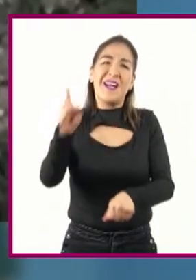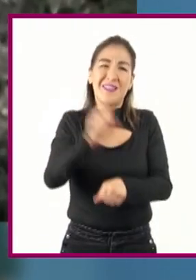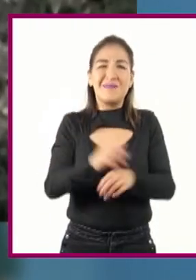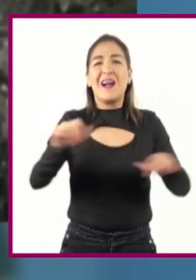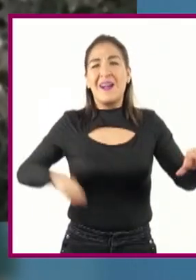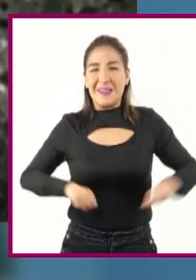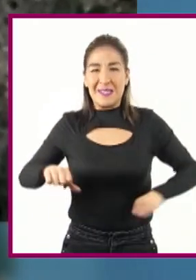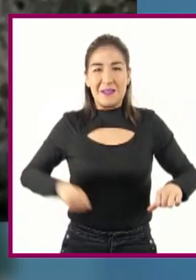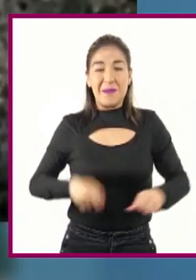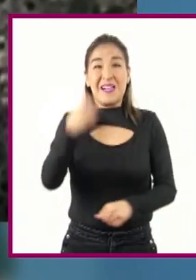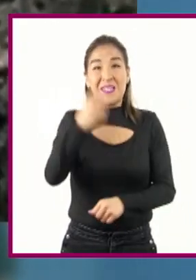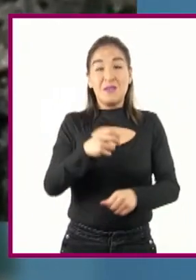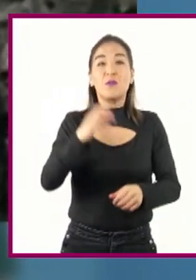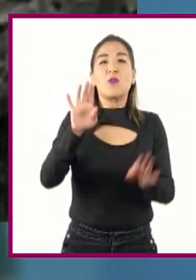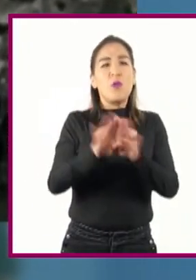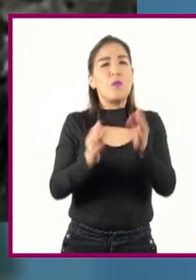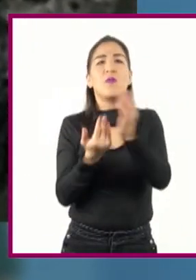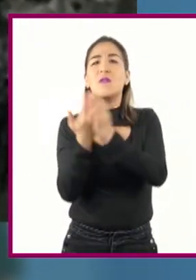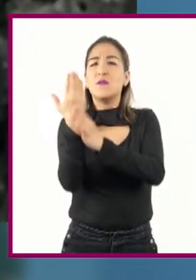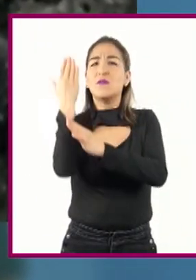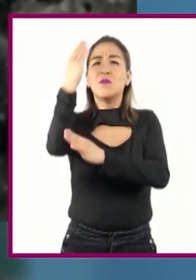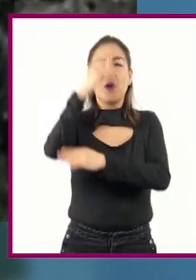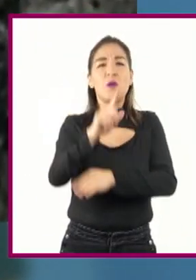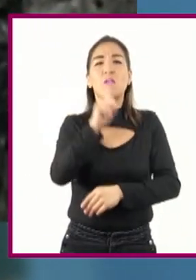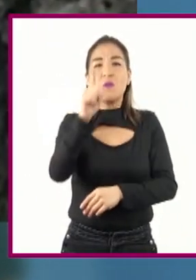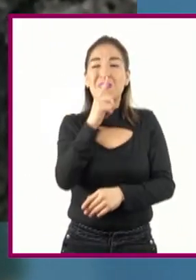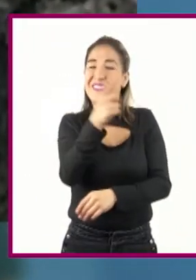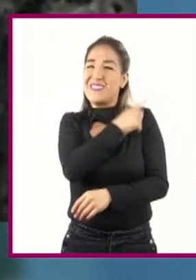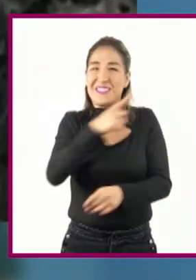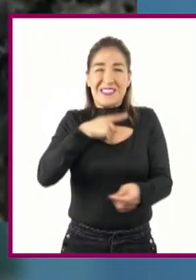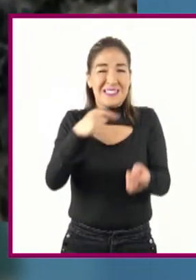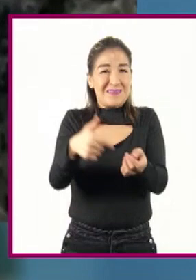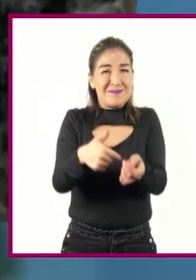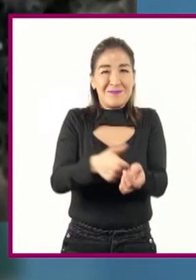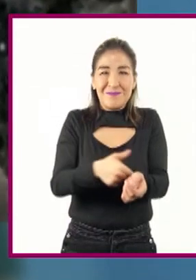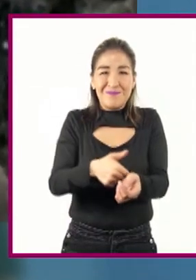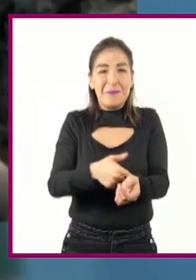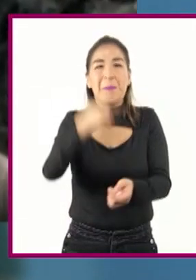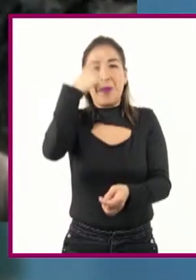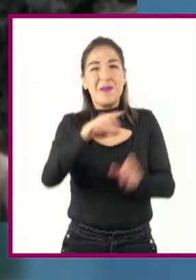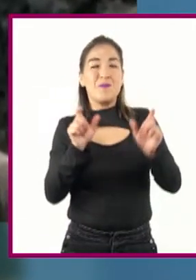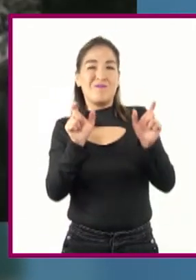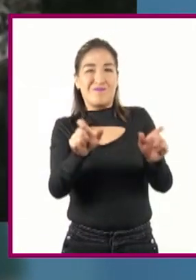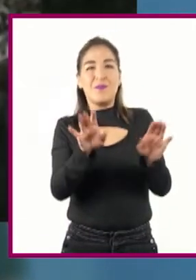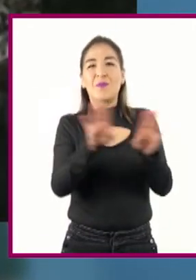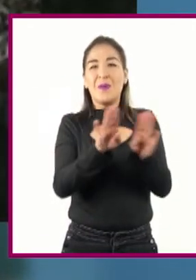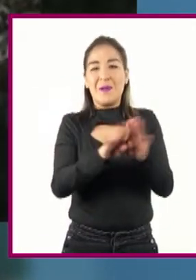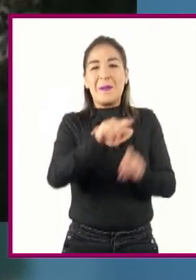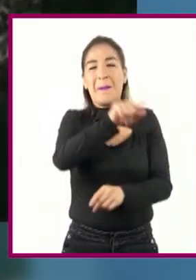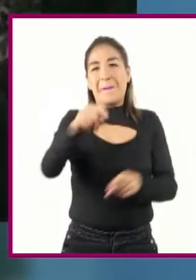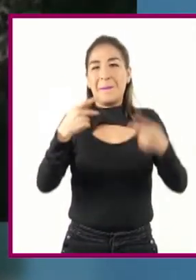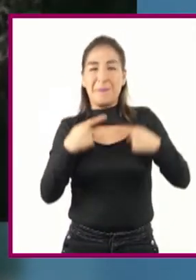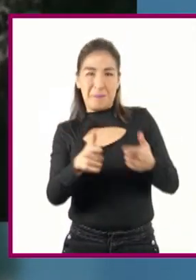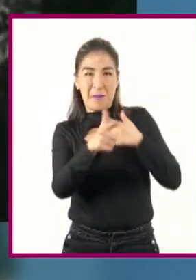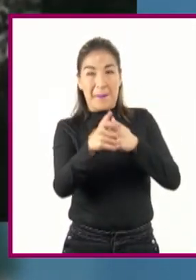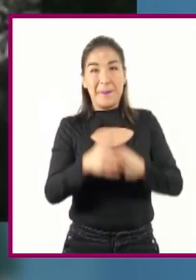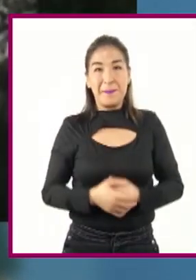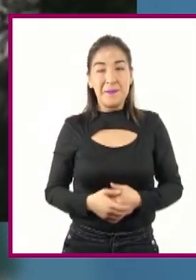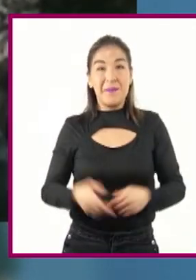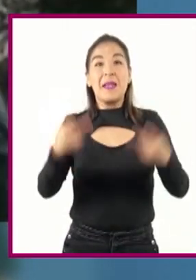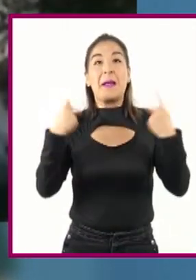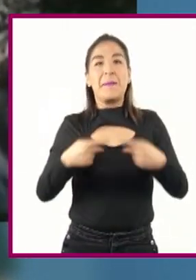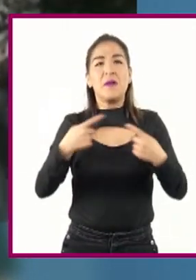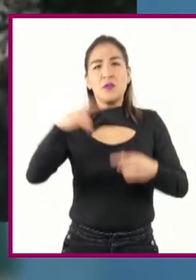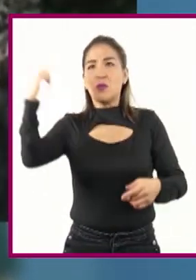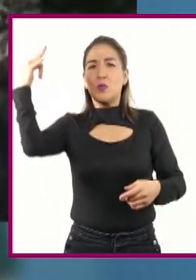Durante las horas de luz, debían permanecer ocultos, a salvo de los francotiradores, los observadores